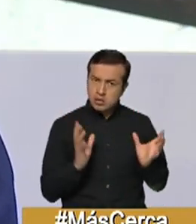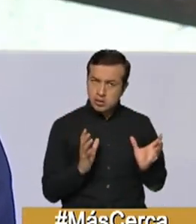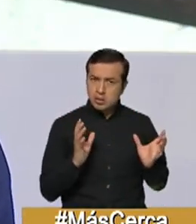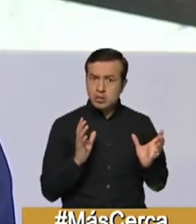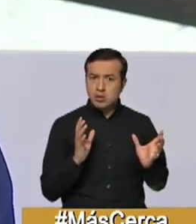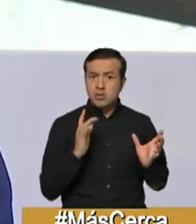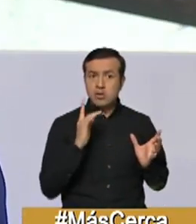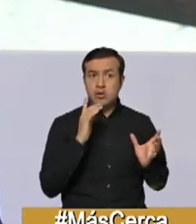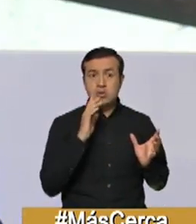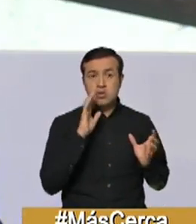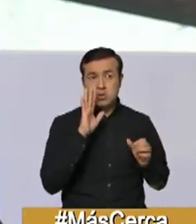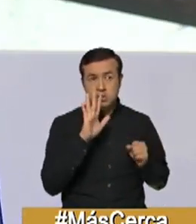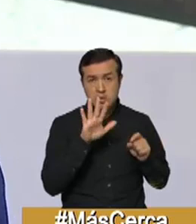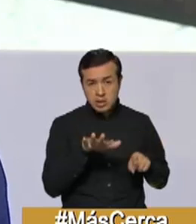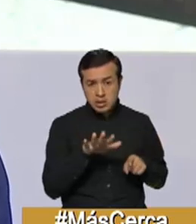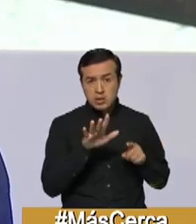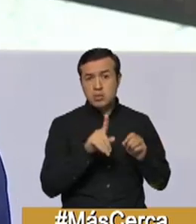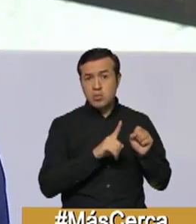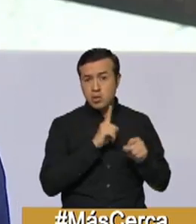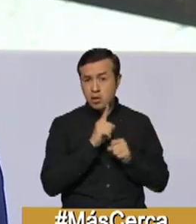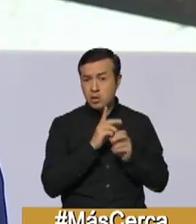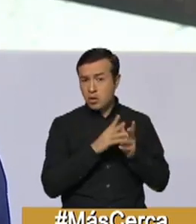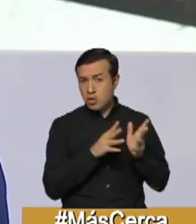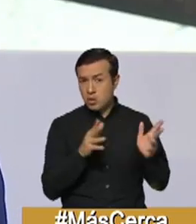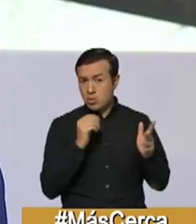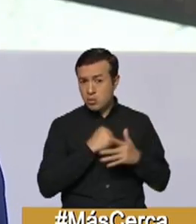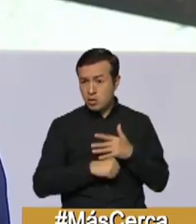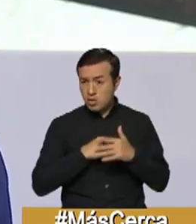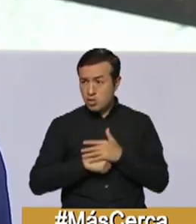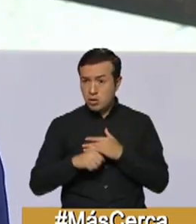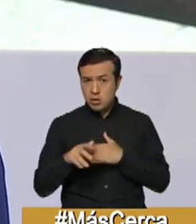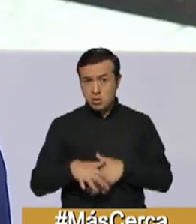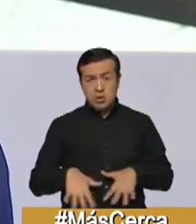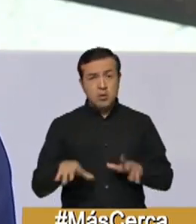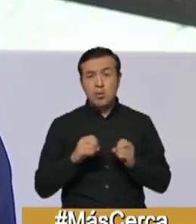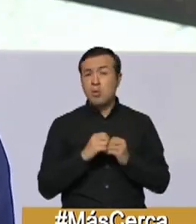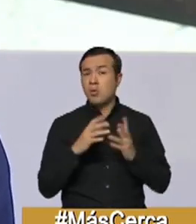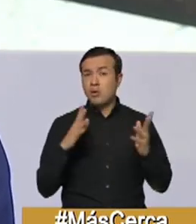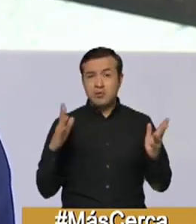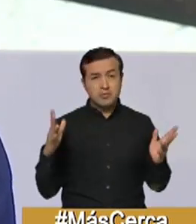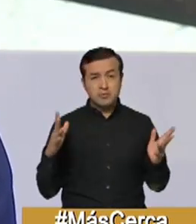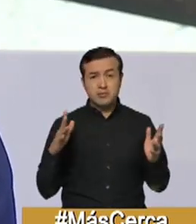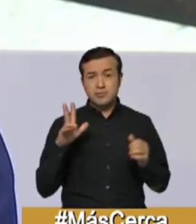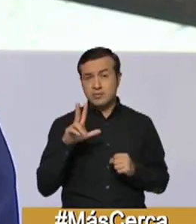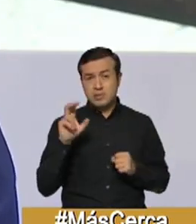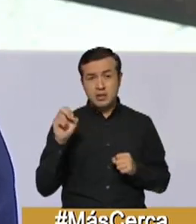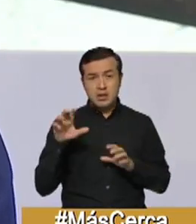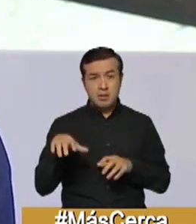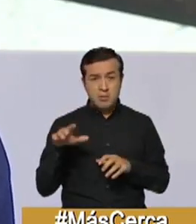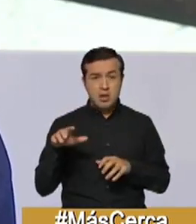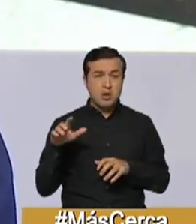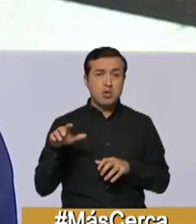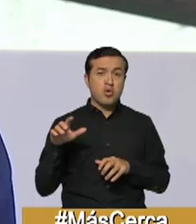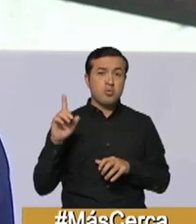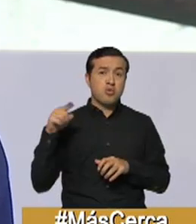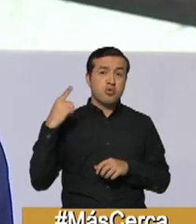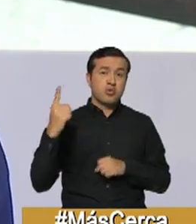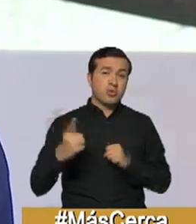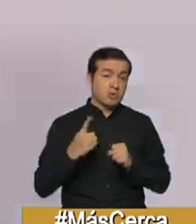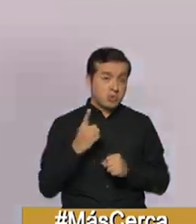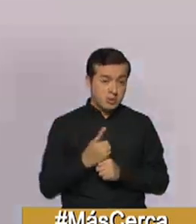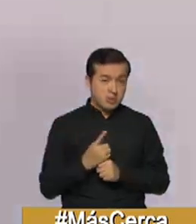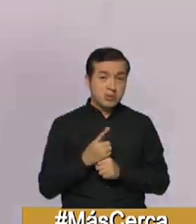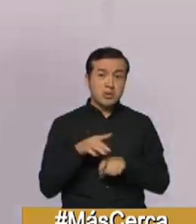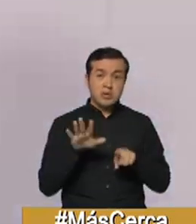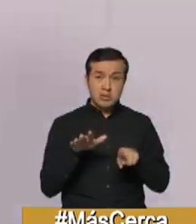al medio año, a los 5 o 6 meses que ellas empiezan a ponerse en celo, tendremos unos 30 cachorros para el próximo año. Que en